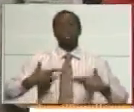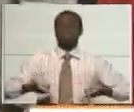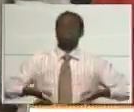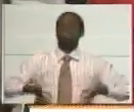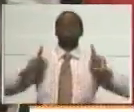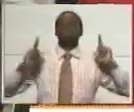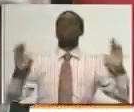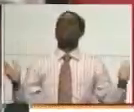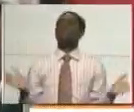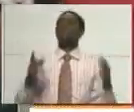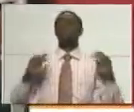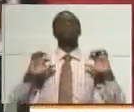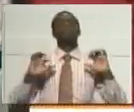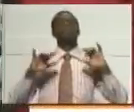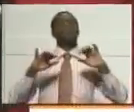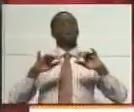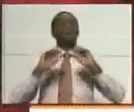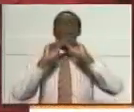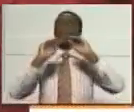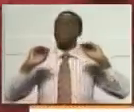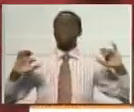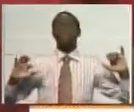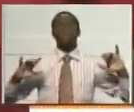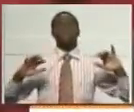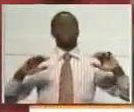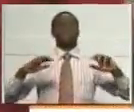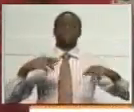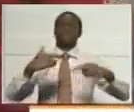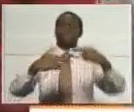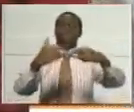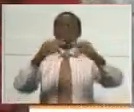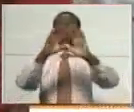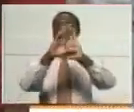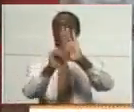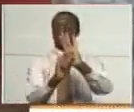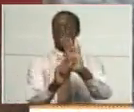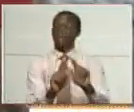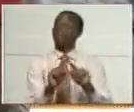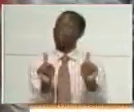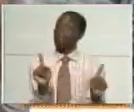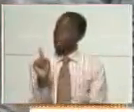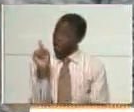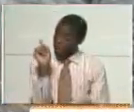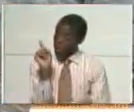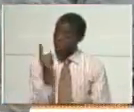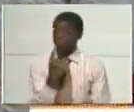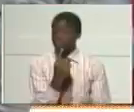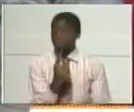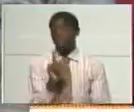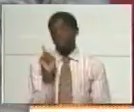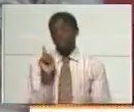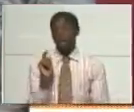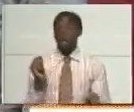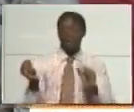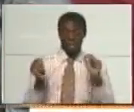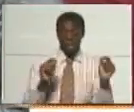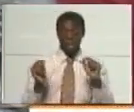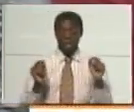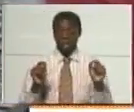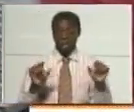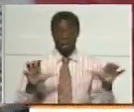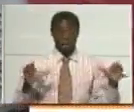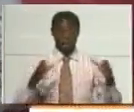Asamblea Nacional Constituyente. Pero por si fuera poco, en el debate que se dio en la Comisión